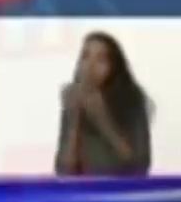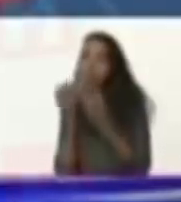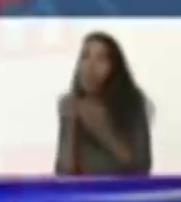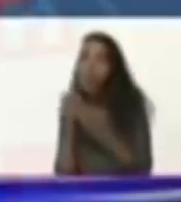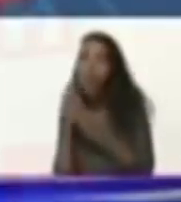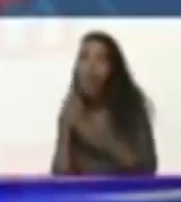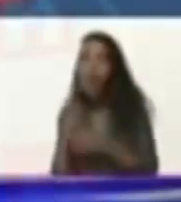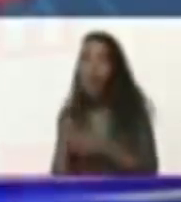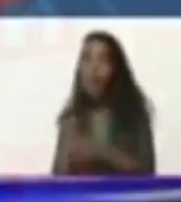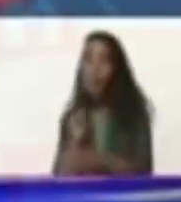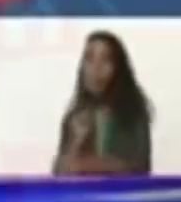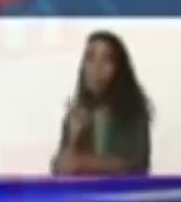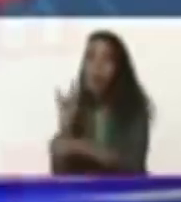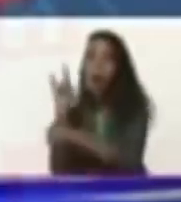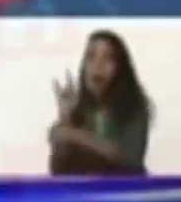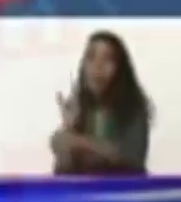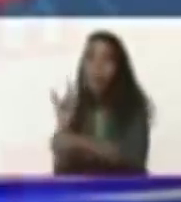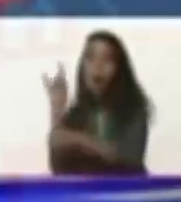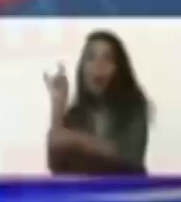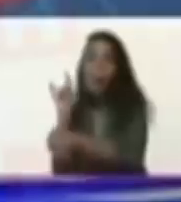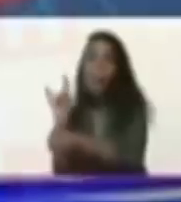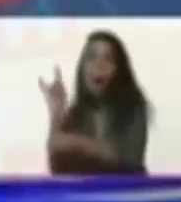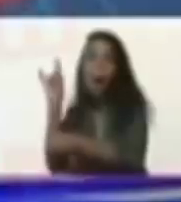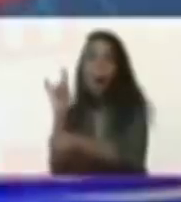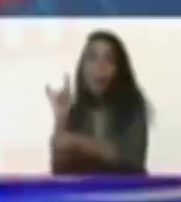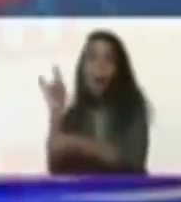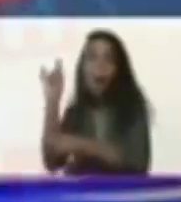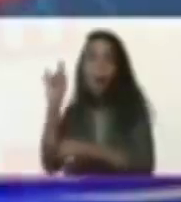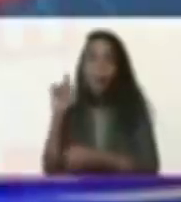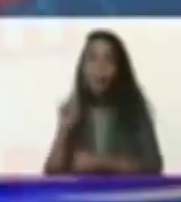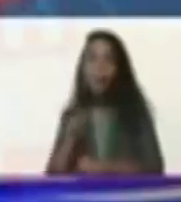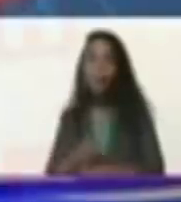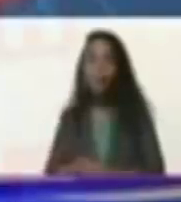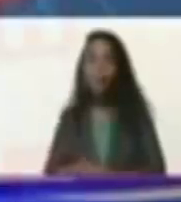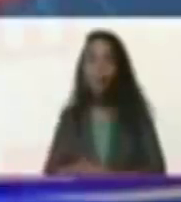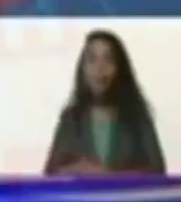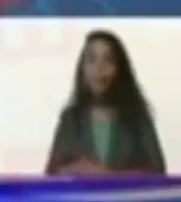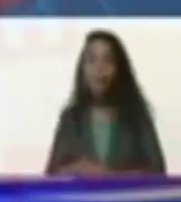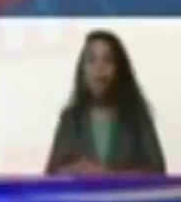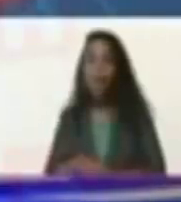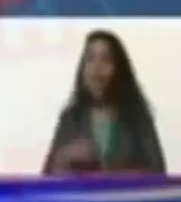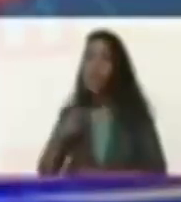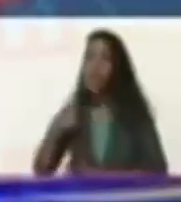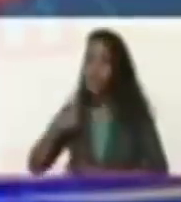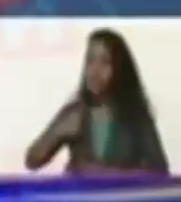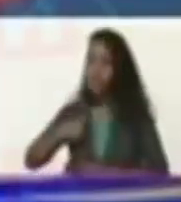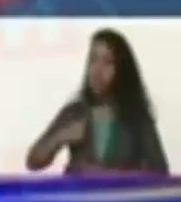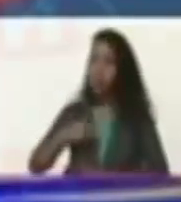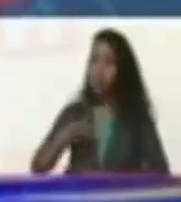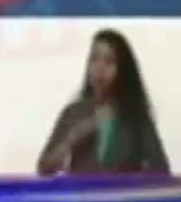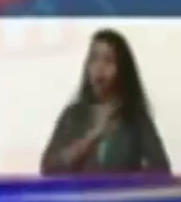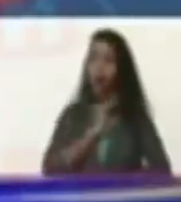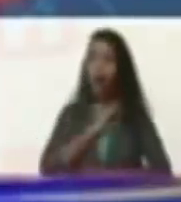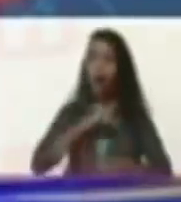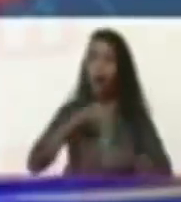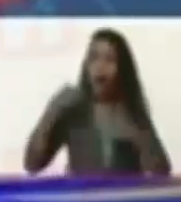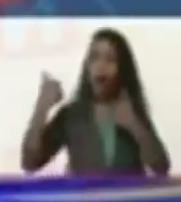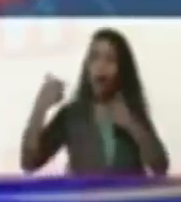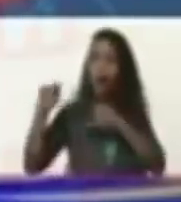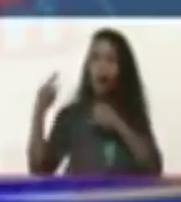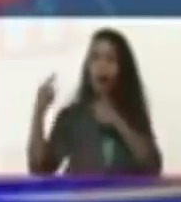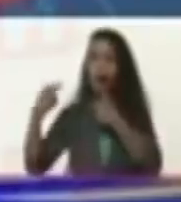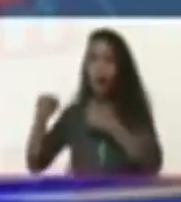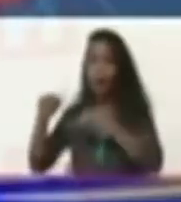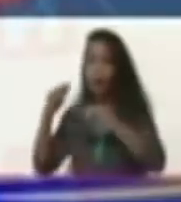2099 nuevos funcionarios de la Policía Nacional Bolivariana. Dicha declaración ocurre dos días después de que la alta comisionada de la